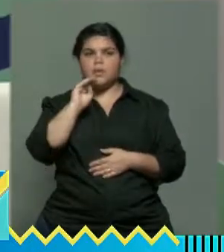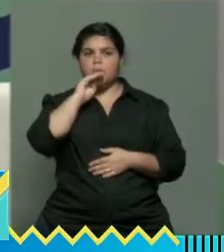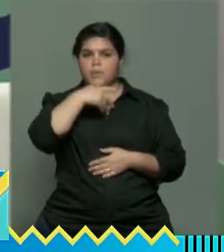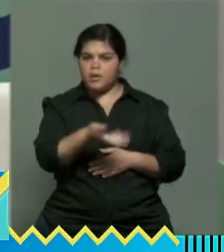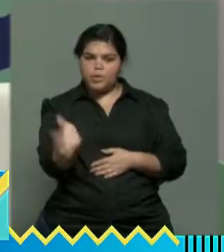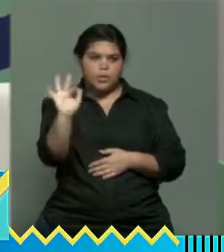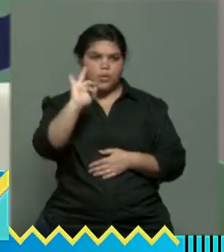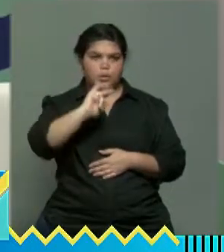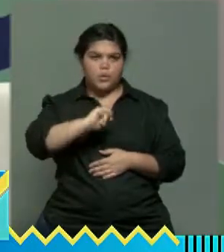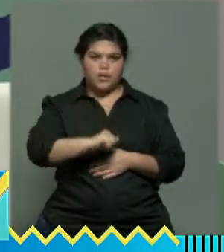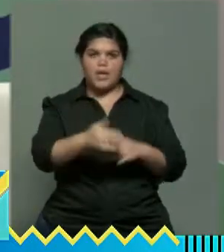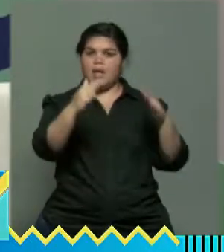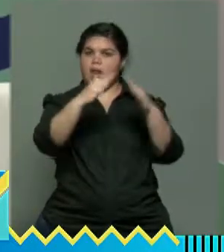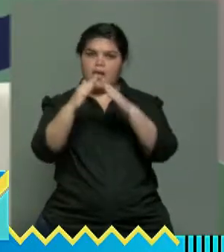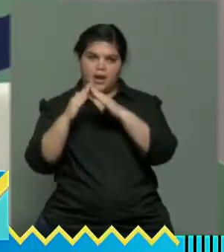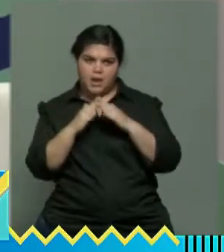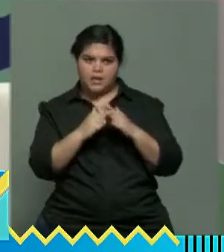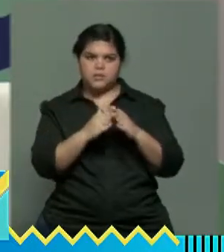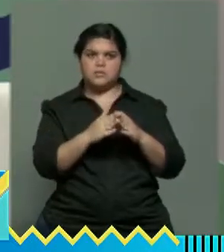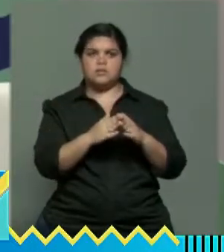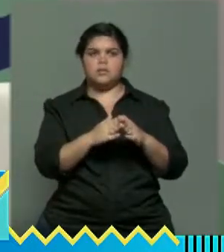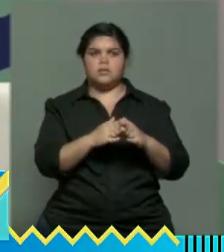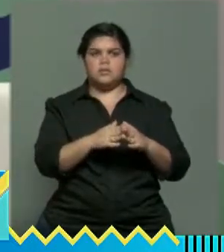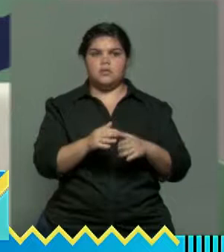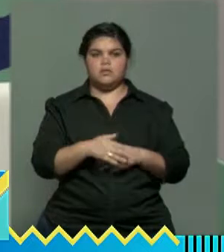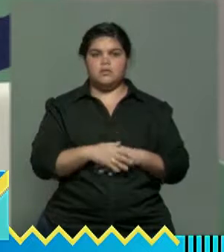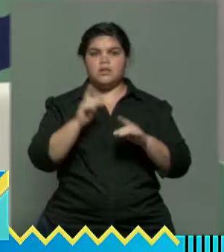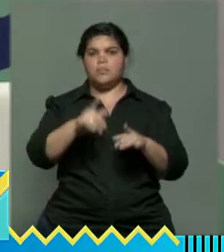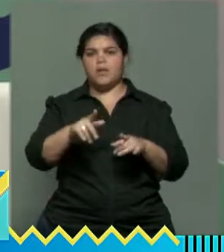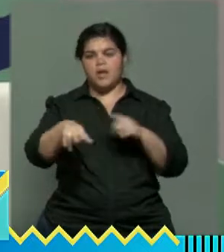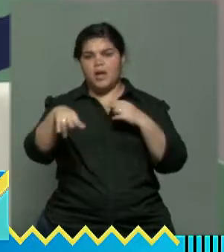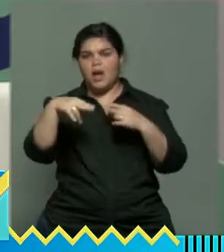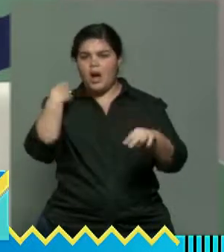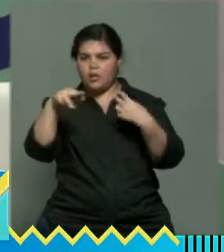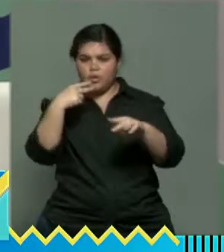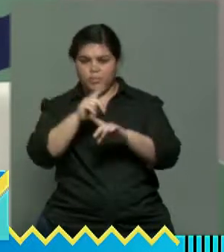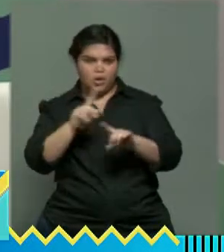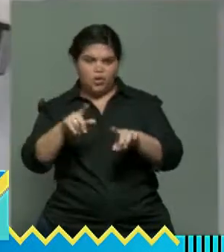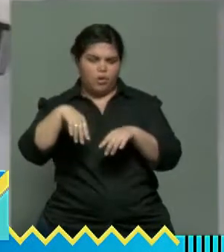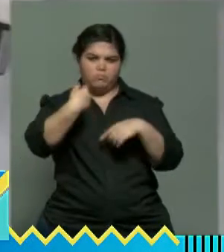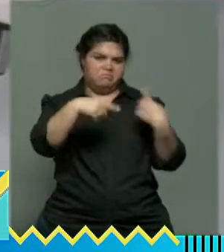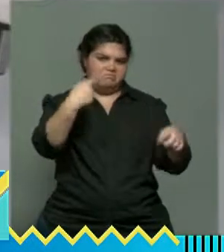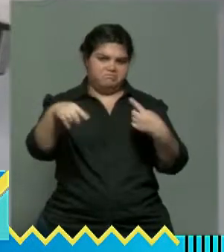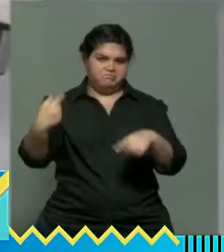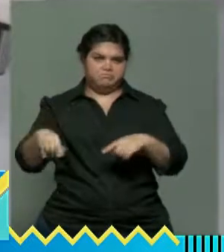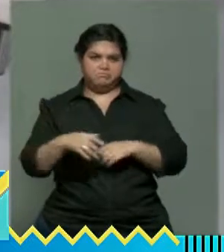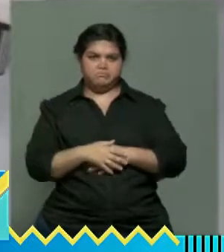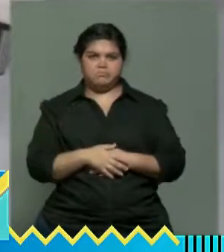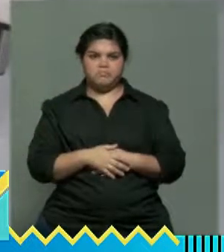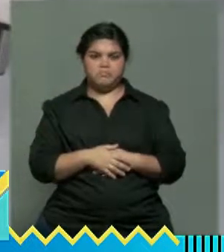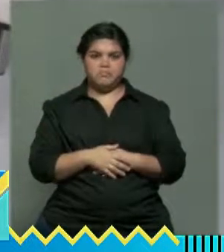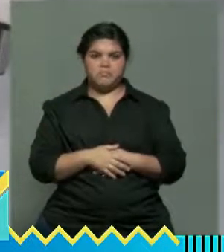cotidiano, que se consume en la casa o que se consume cuando se consume afuera es gastronómico. Entonces, esta discusión medio que ha tocado el ADN